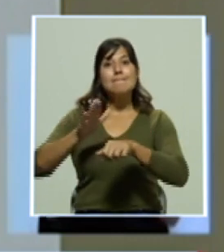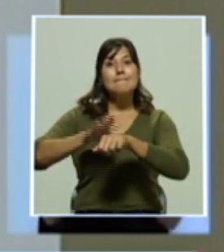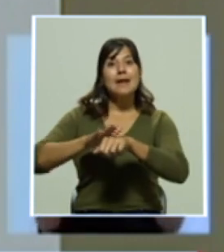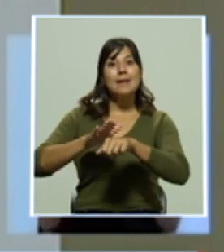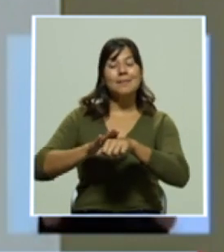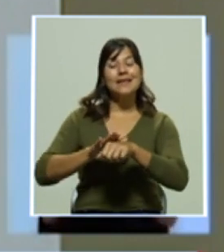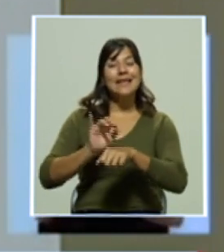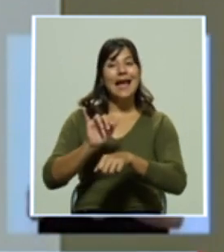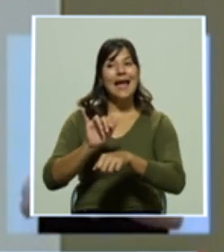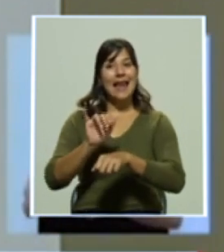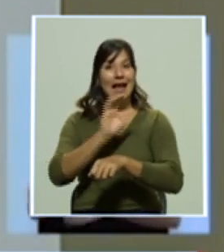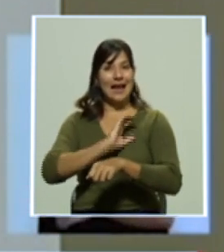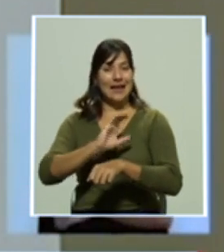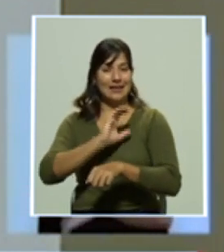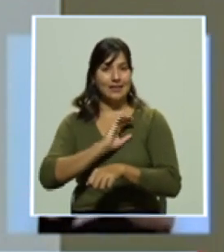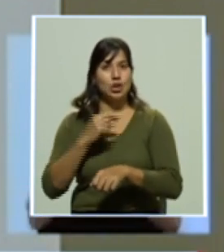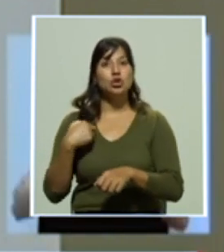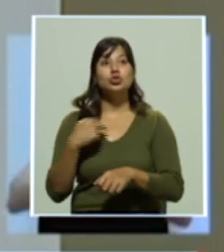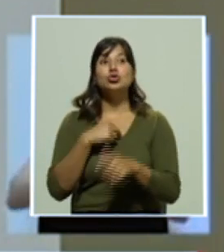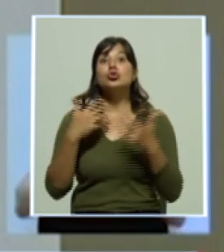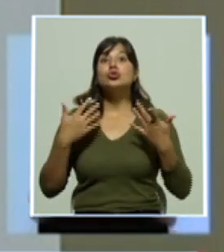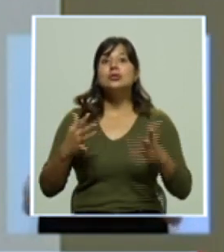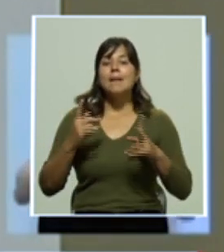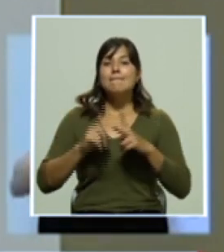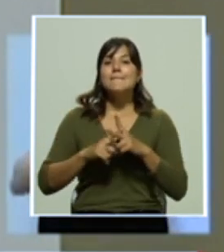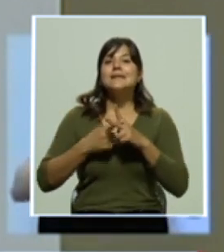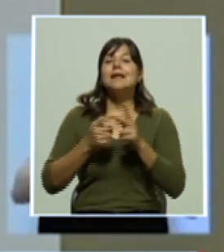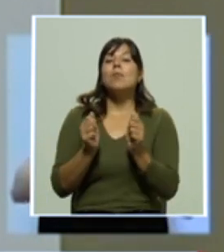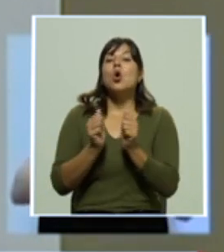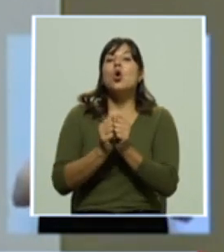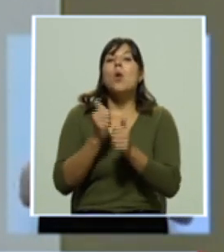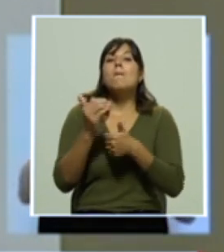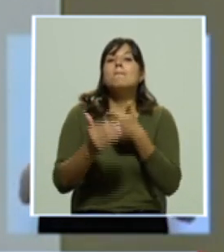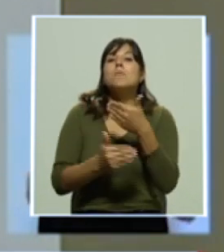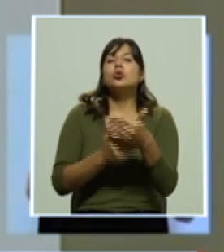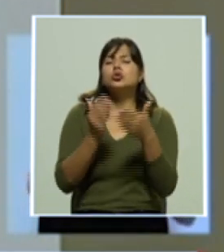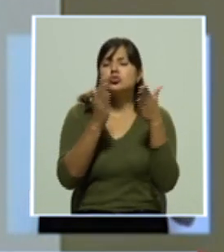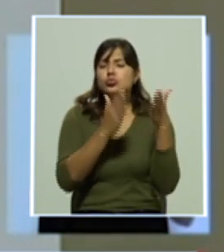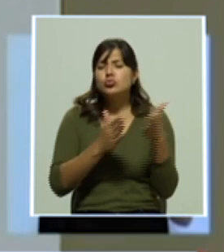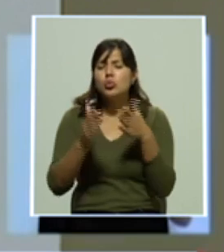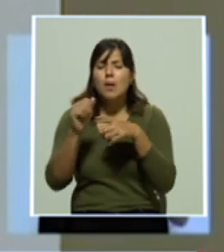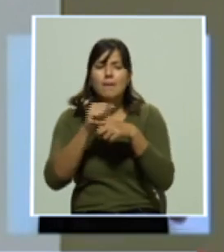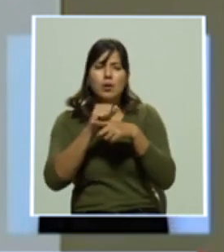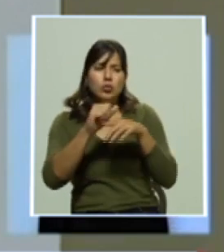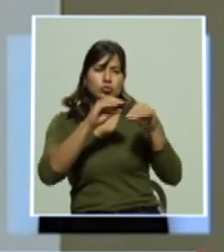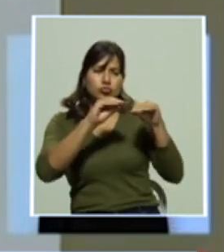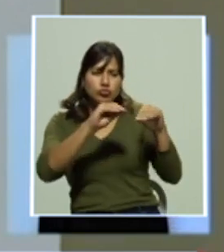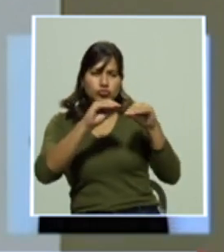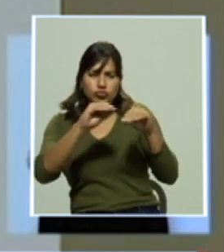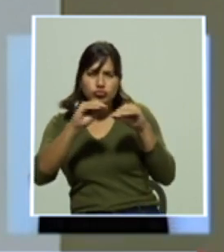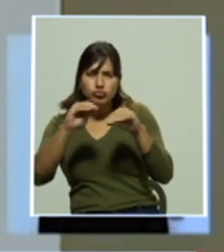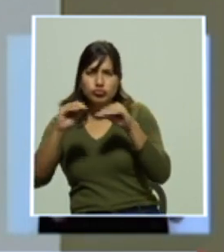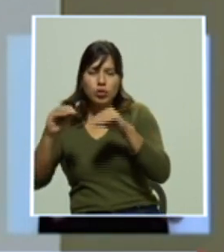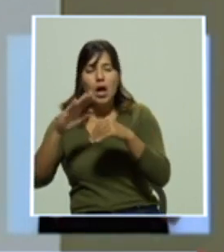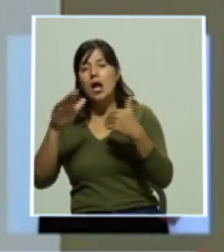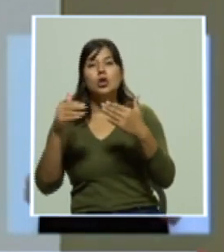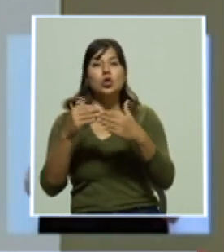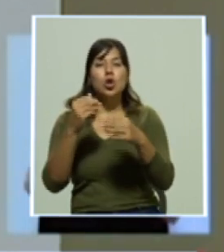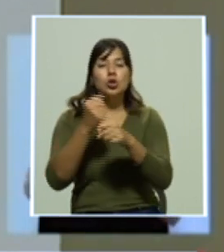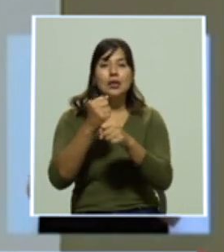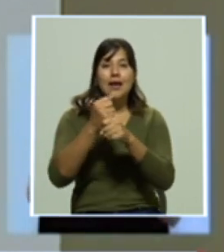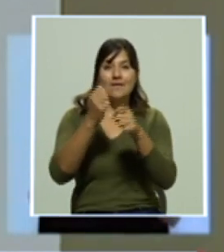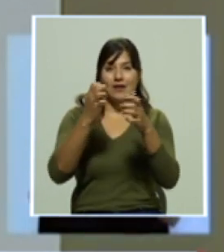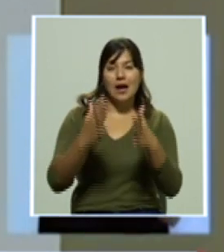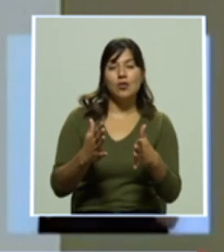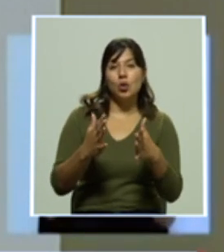esa vacunación. Y ya empezamos con ese procedimiento de capacitación en cascada para poco a poco ir preparando también a ese